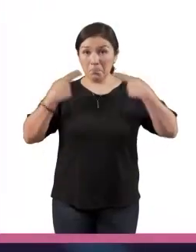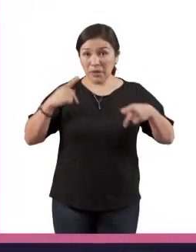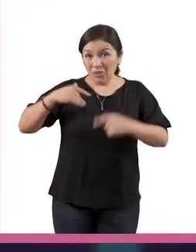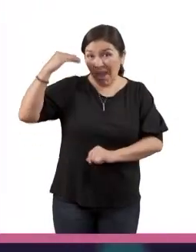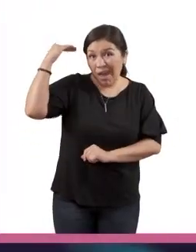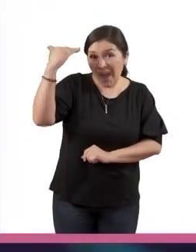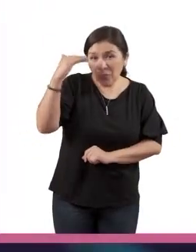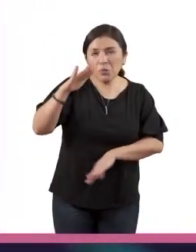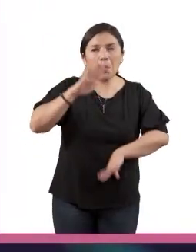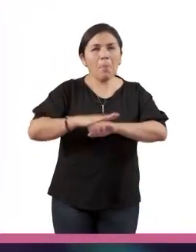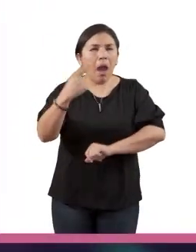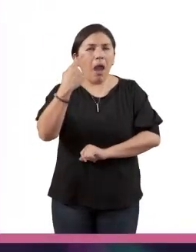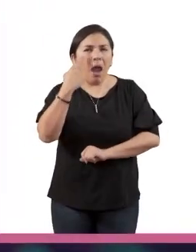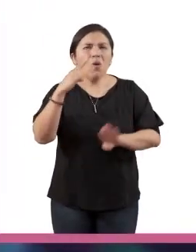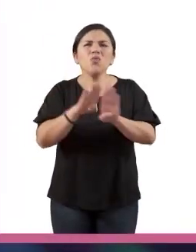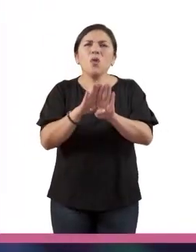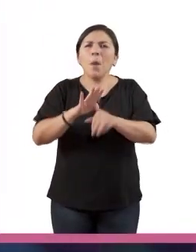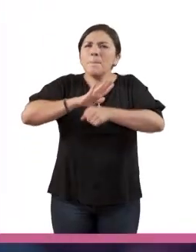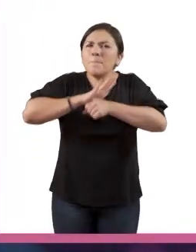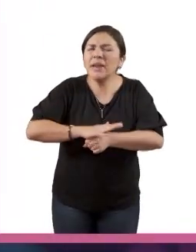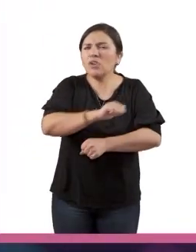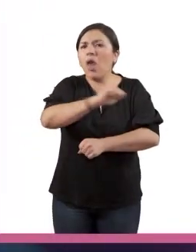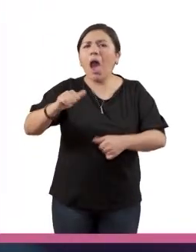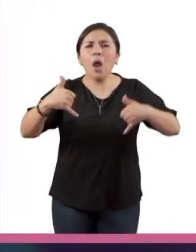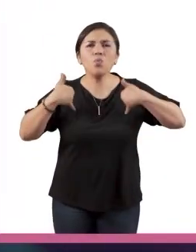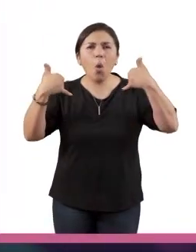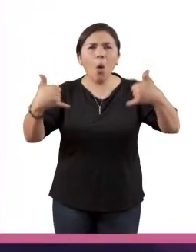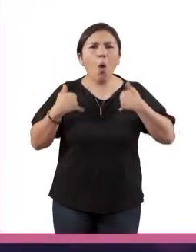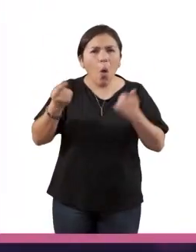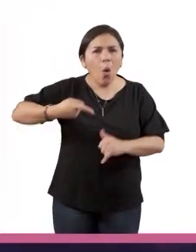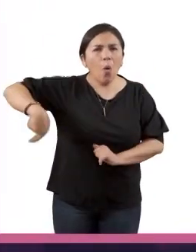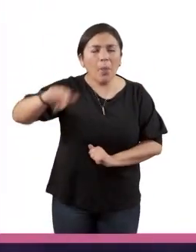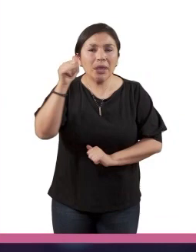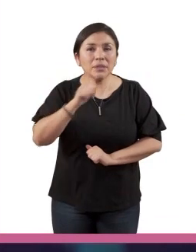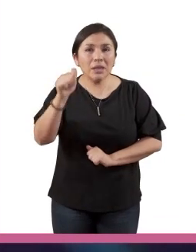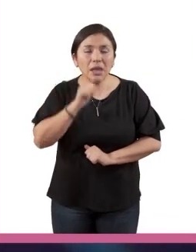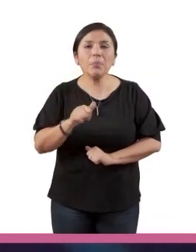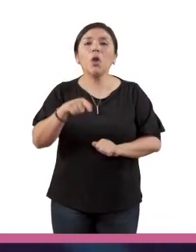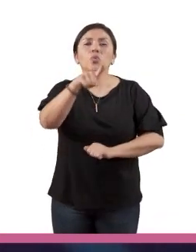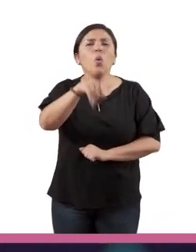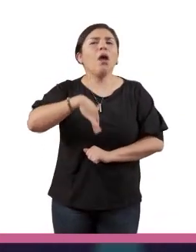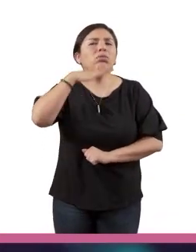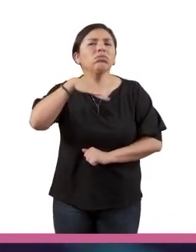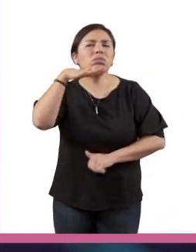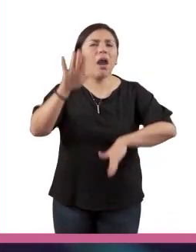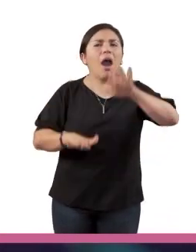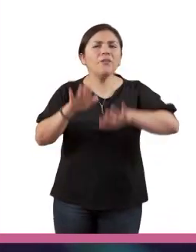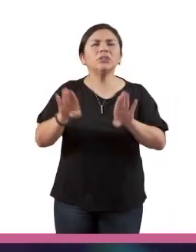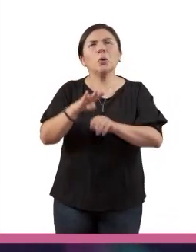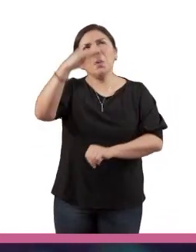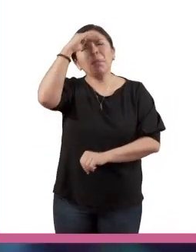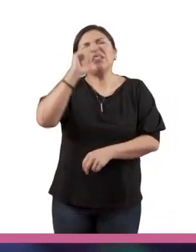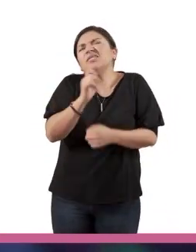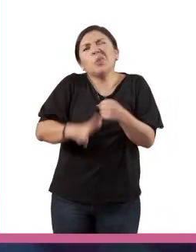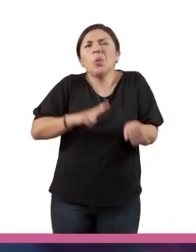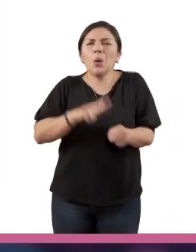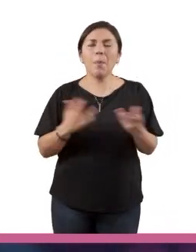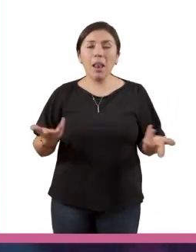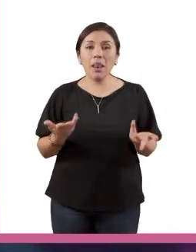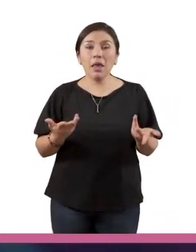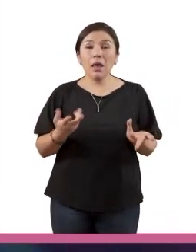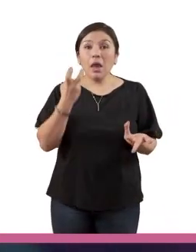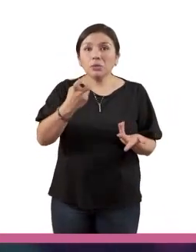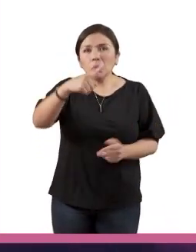Adultos tendemos a presionar muchísimo a los chavos, ¿sí? Y no nos damos cuenta. Nos parece normal y